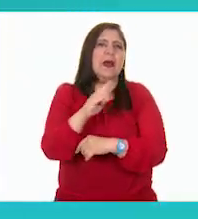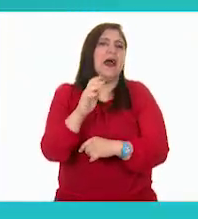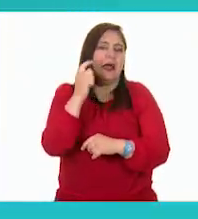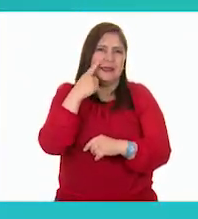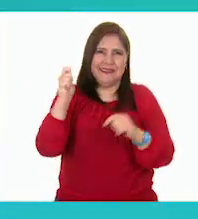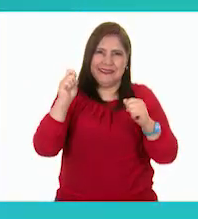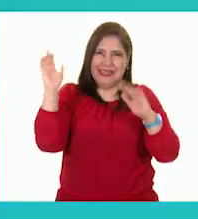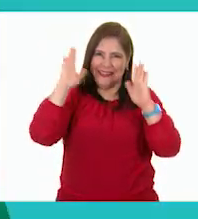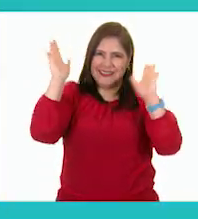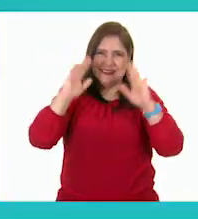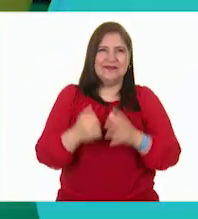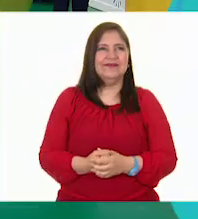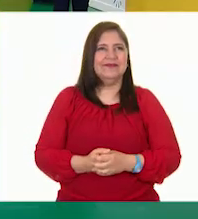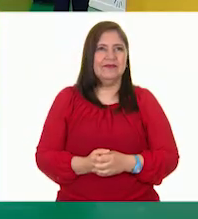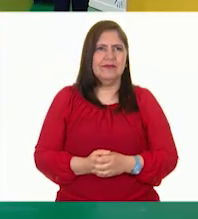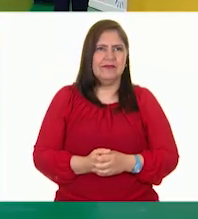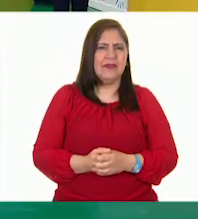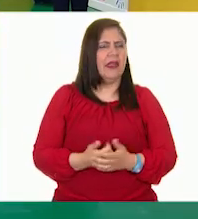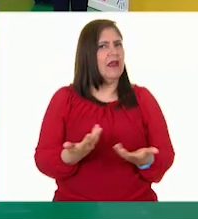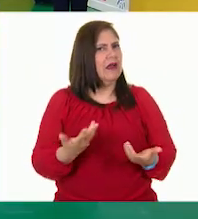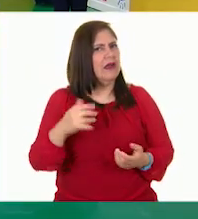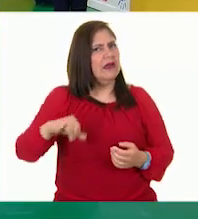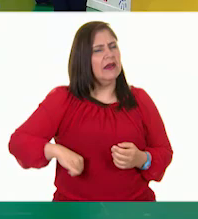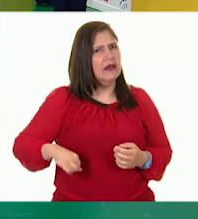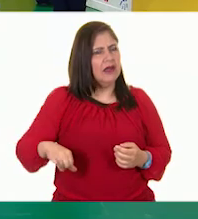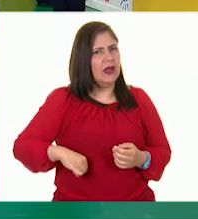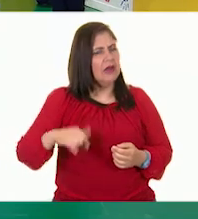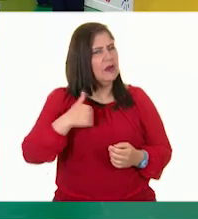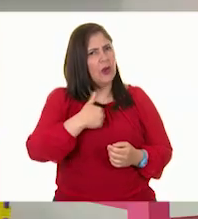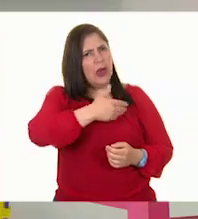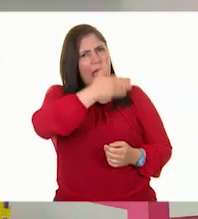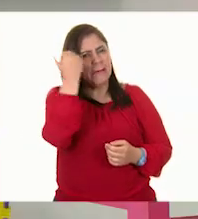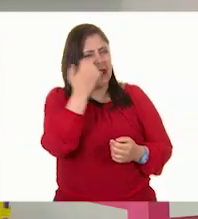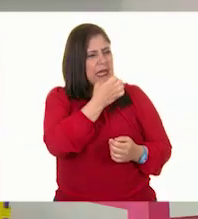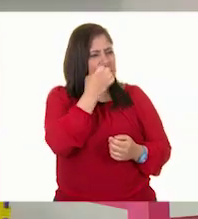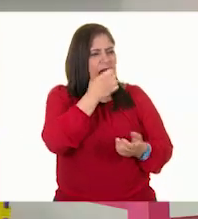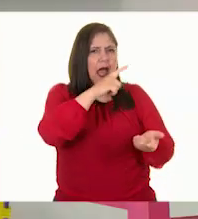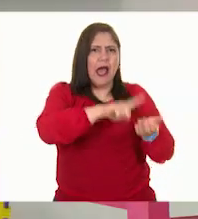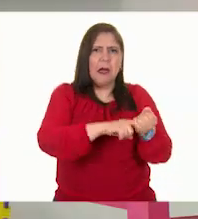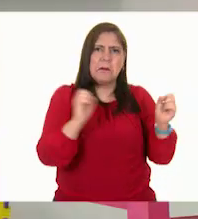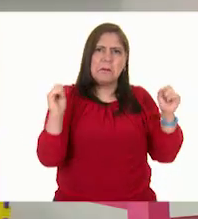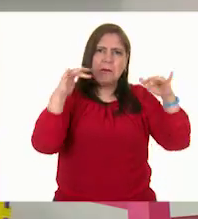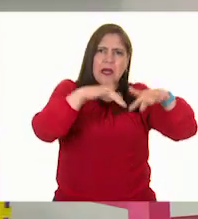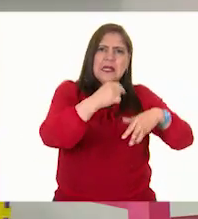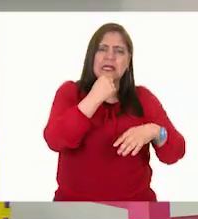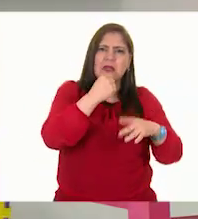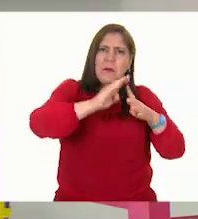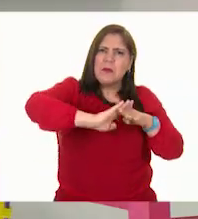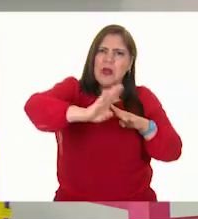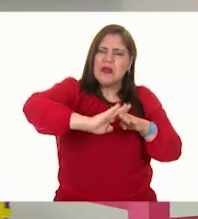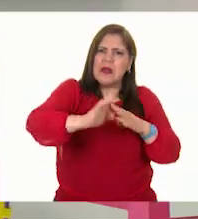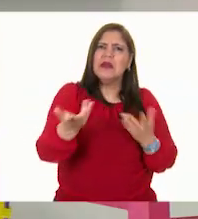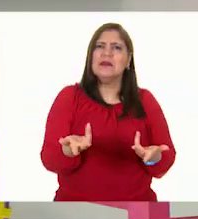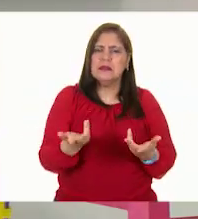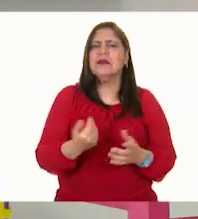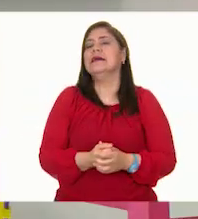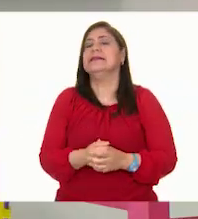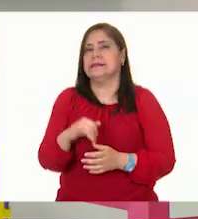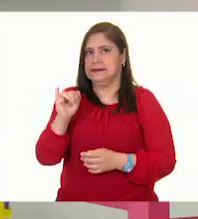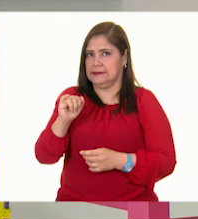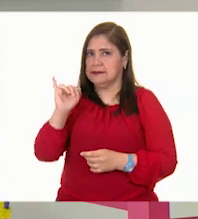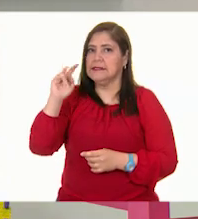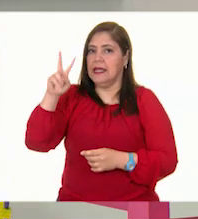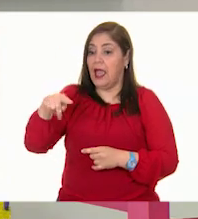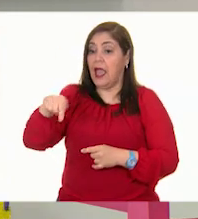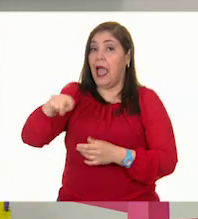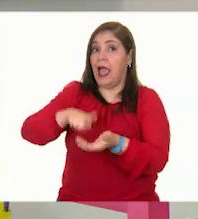¡Adiós! Qué interesante, maestra. Yo no sabía cómo eran las escuelas donde se reúnen los niños migrantes. Claro, es